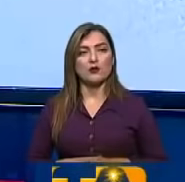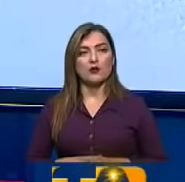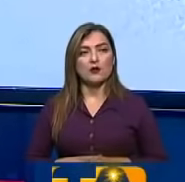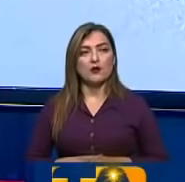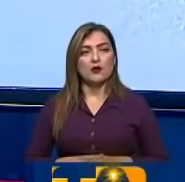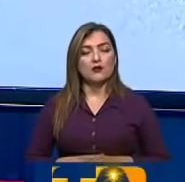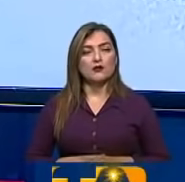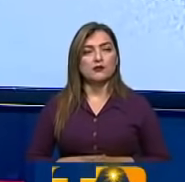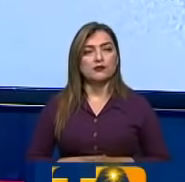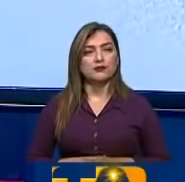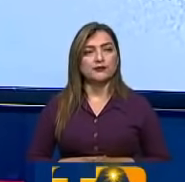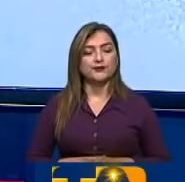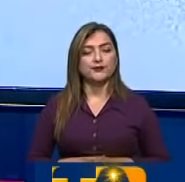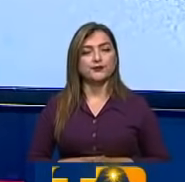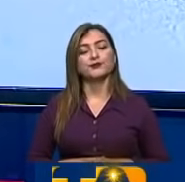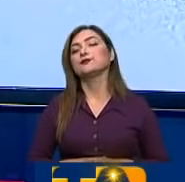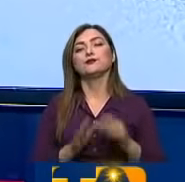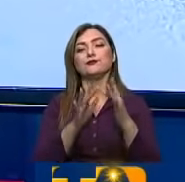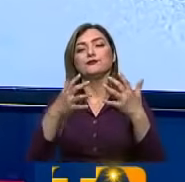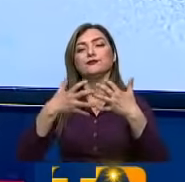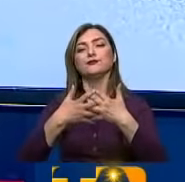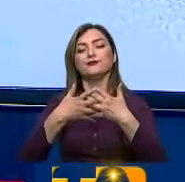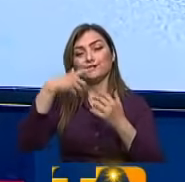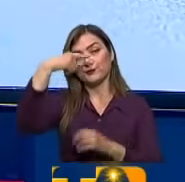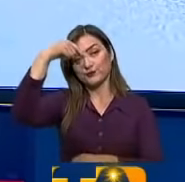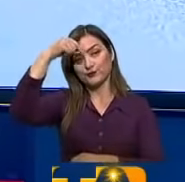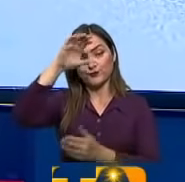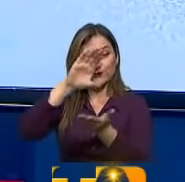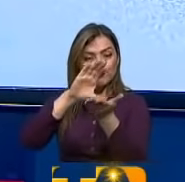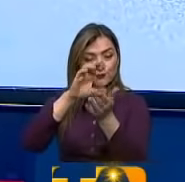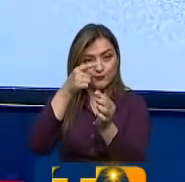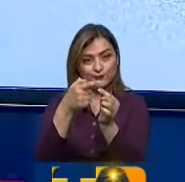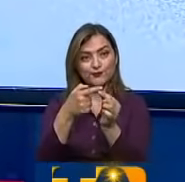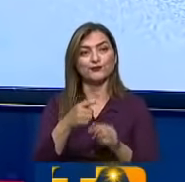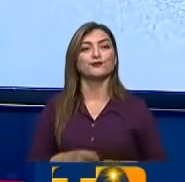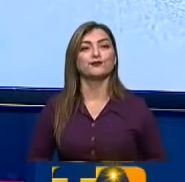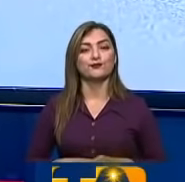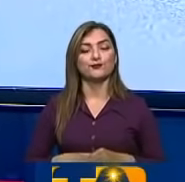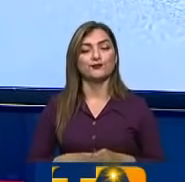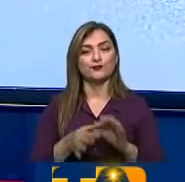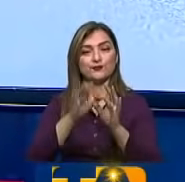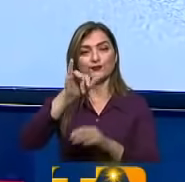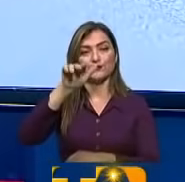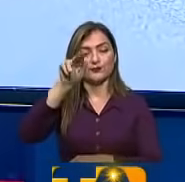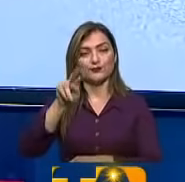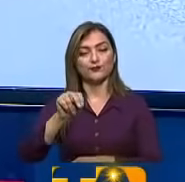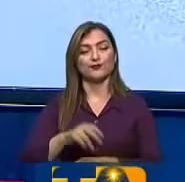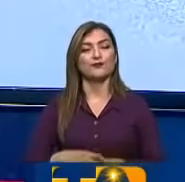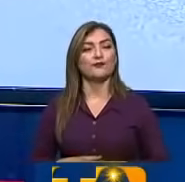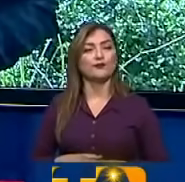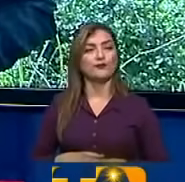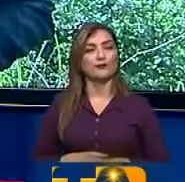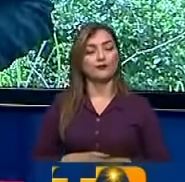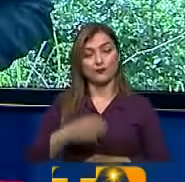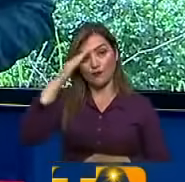horas. En este momento vamos en vivo hasta el sector de La Marín, en el centro de Quito. En este lugar está nuestro compañero Juan Miguel Rodríguez.